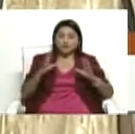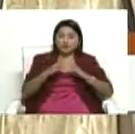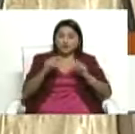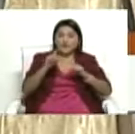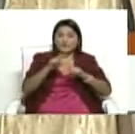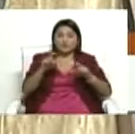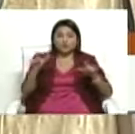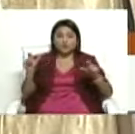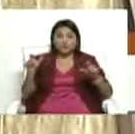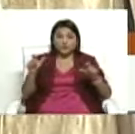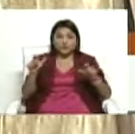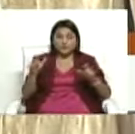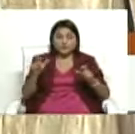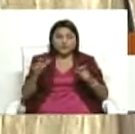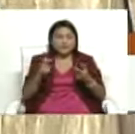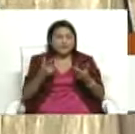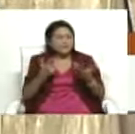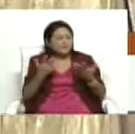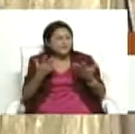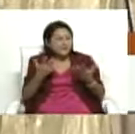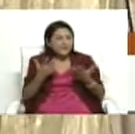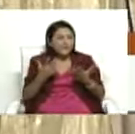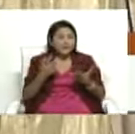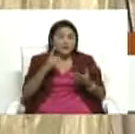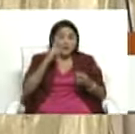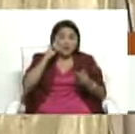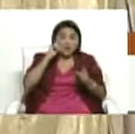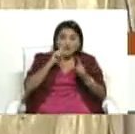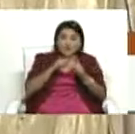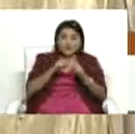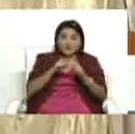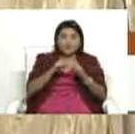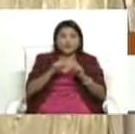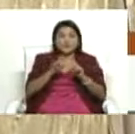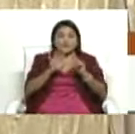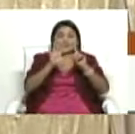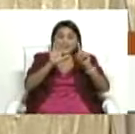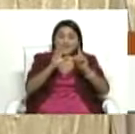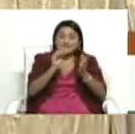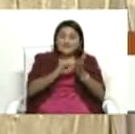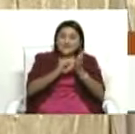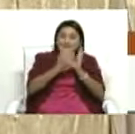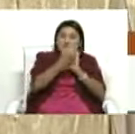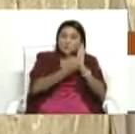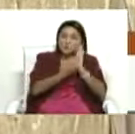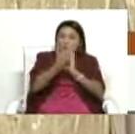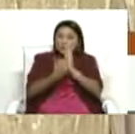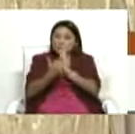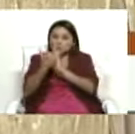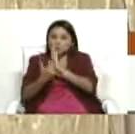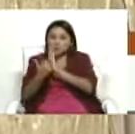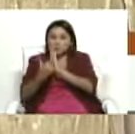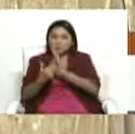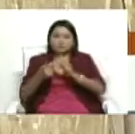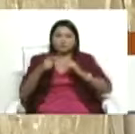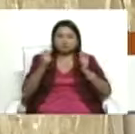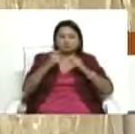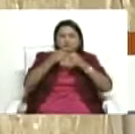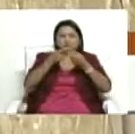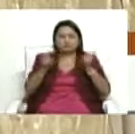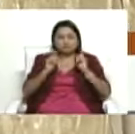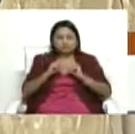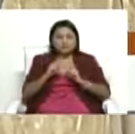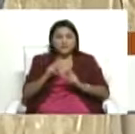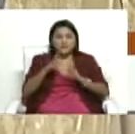de todos para buscar, no uno, no dos, 6 borradores del documento fueron socializados para